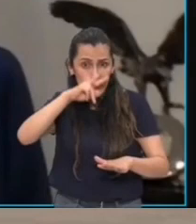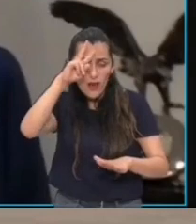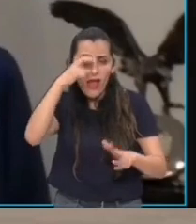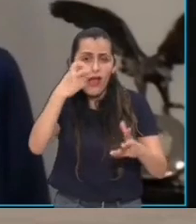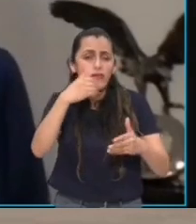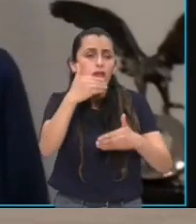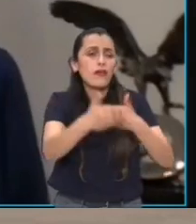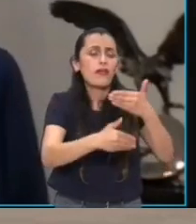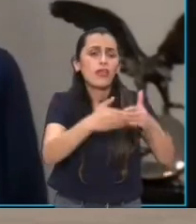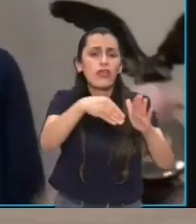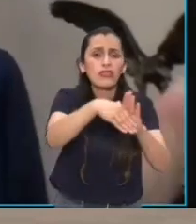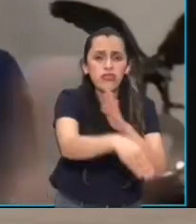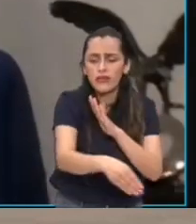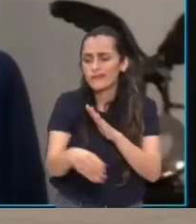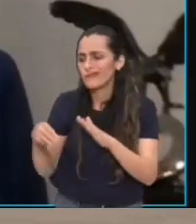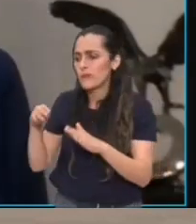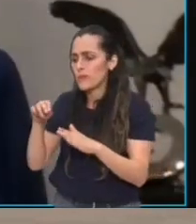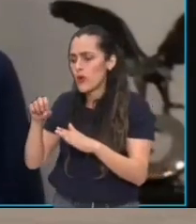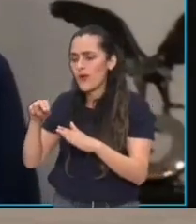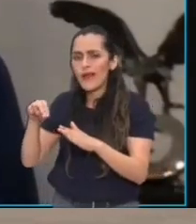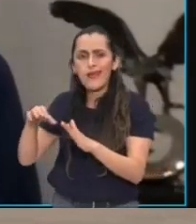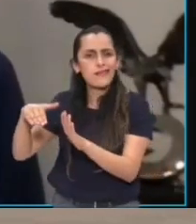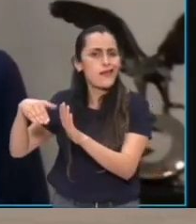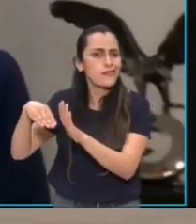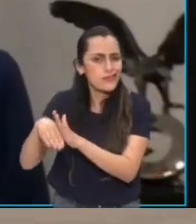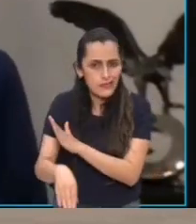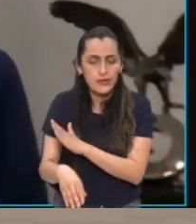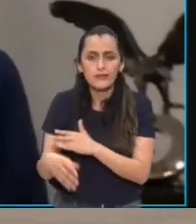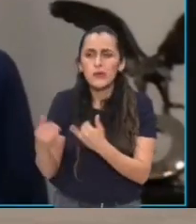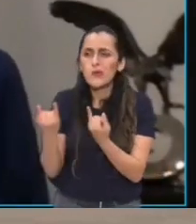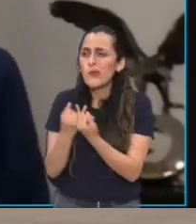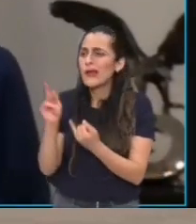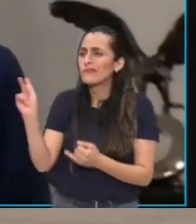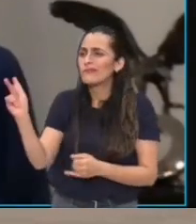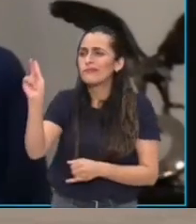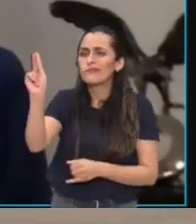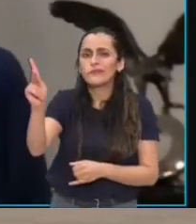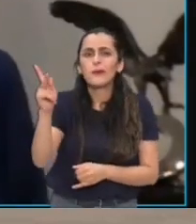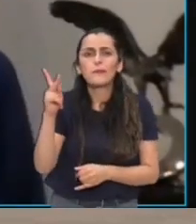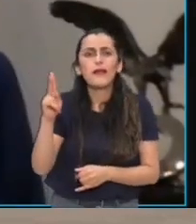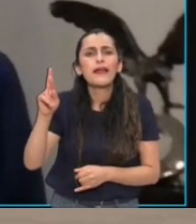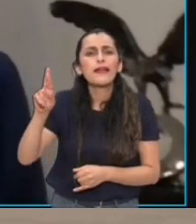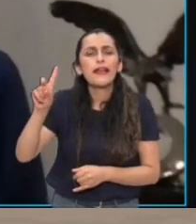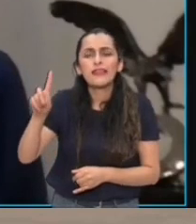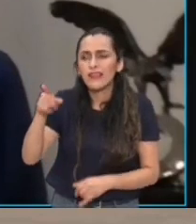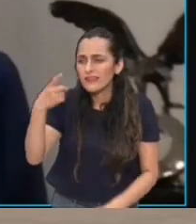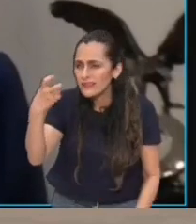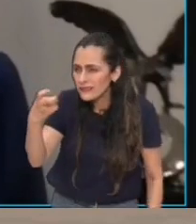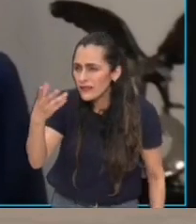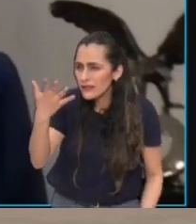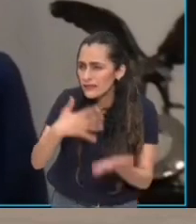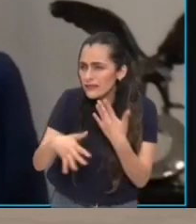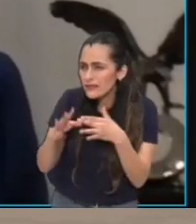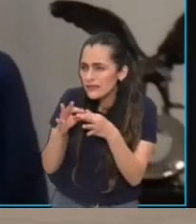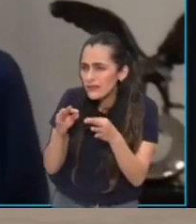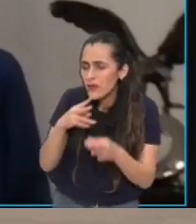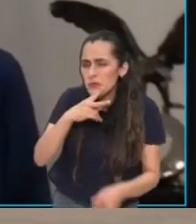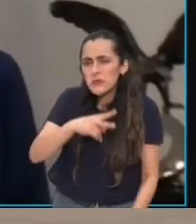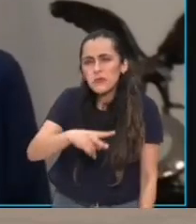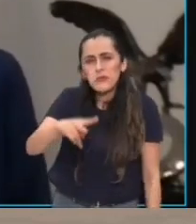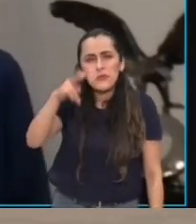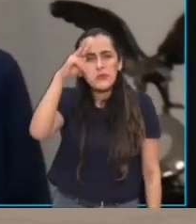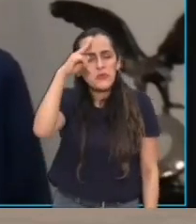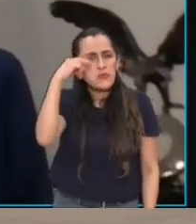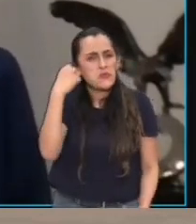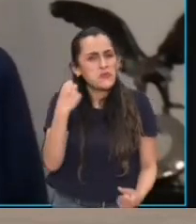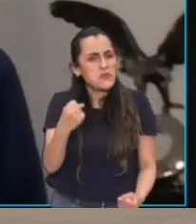el representante del PT. Acabamos de ver una exhibición clásica de una gran ignorancia en cómo manejar las cosas.